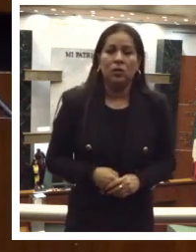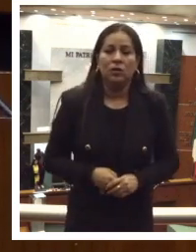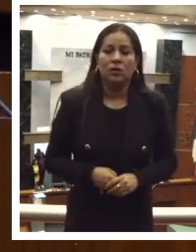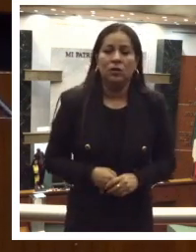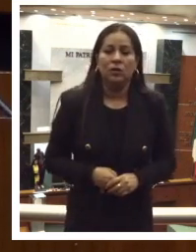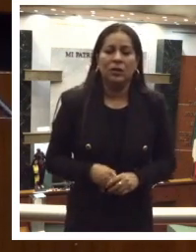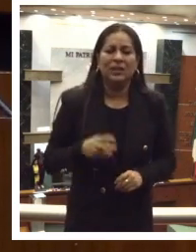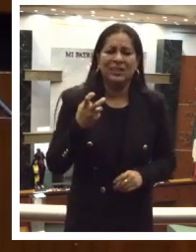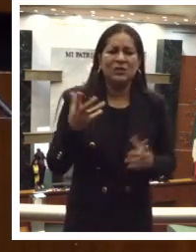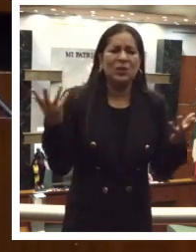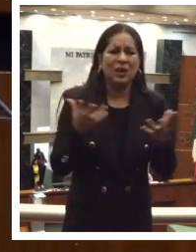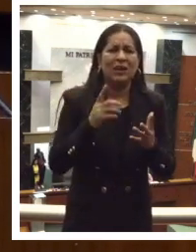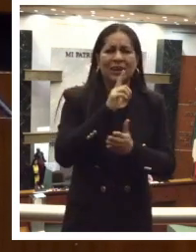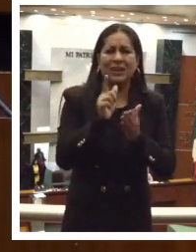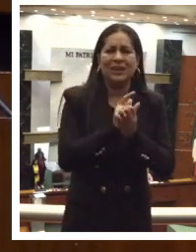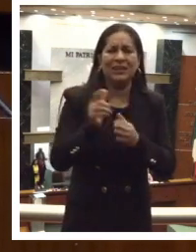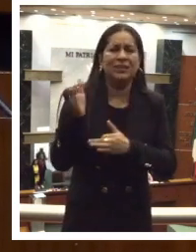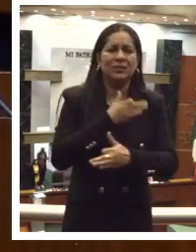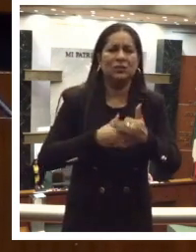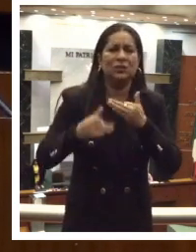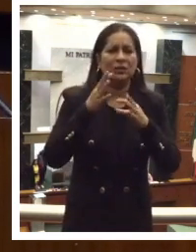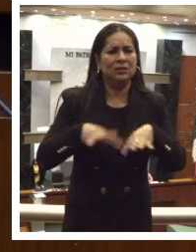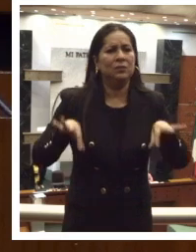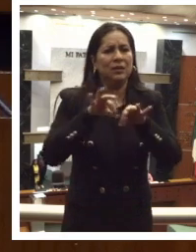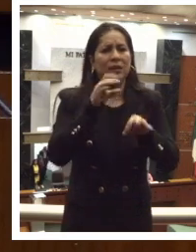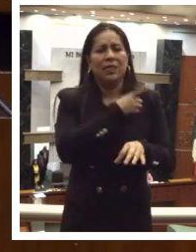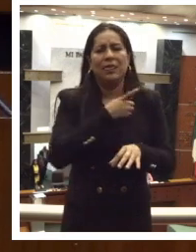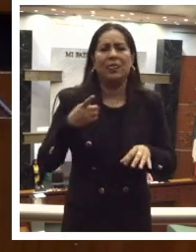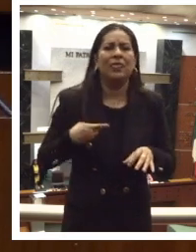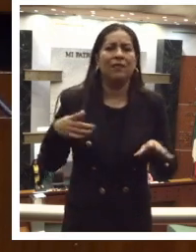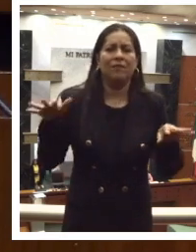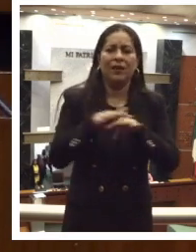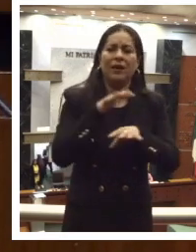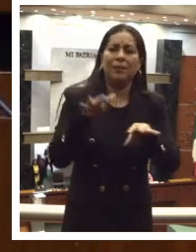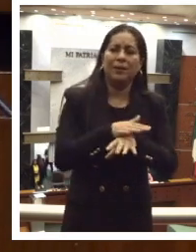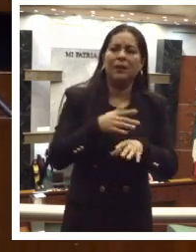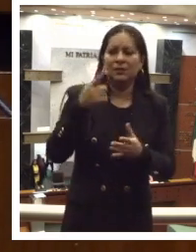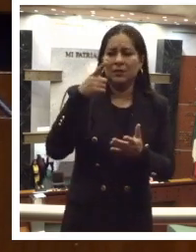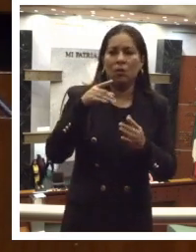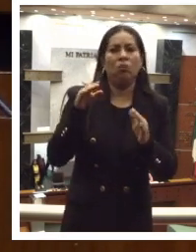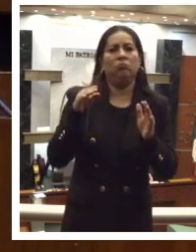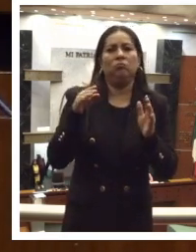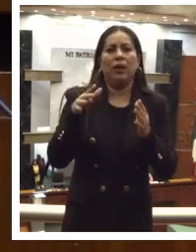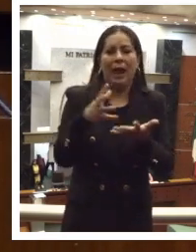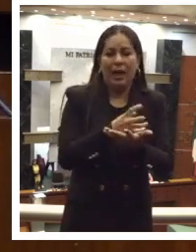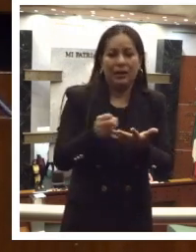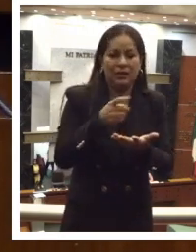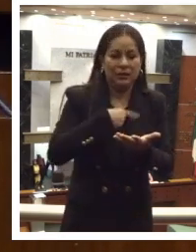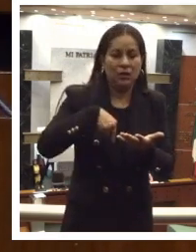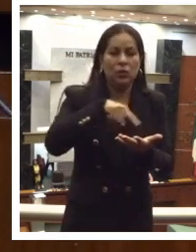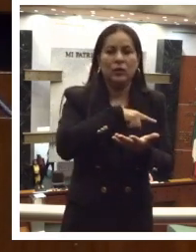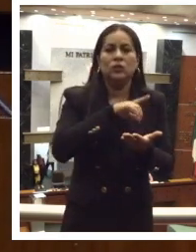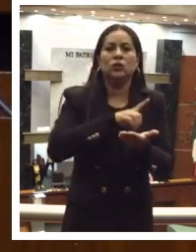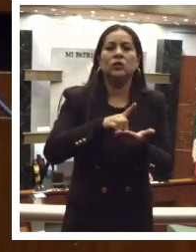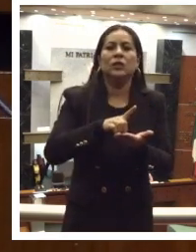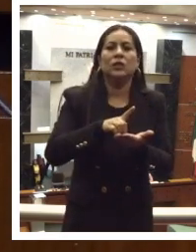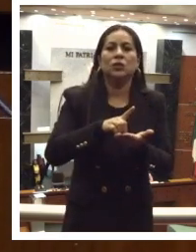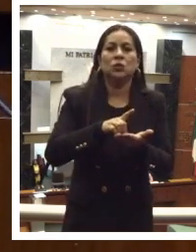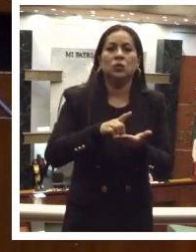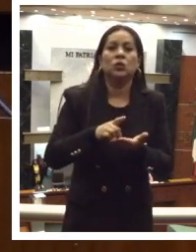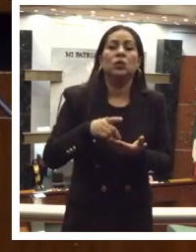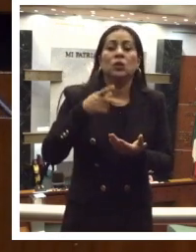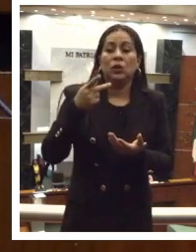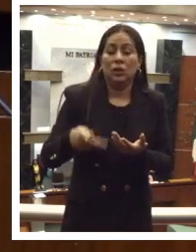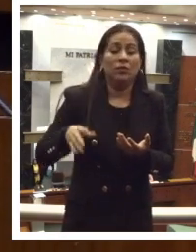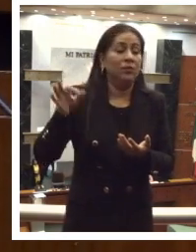esto implique que todas las leyes relevantes deben modificarse o alinearse para garantizar nuestros derechos. El Poder